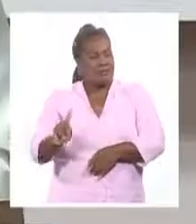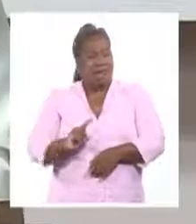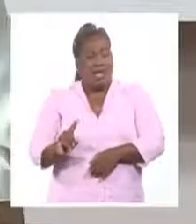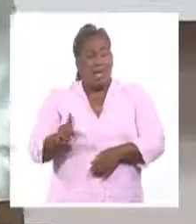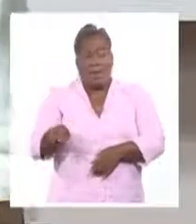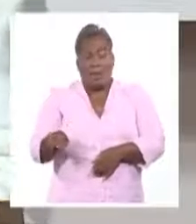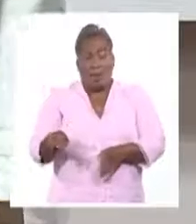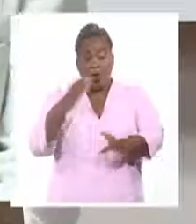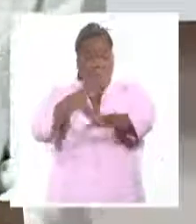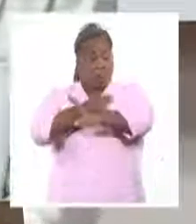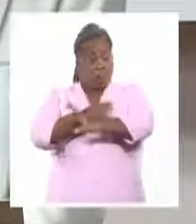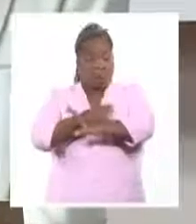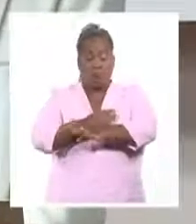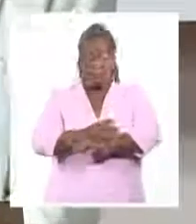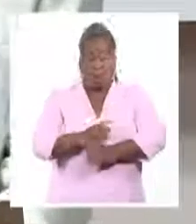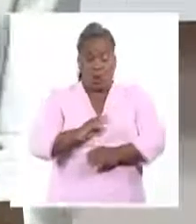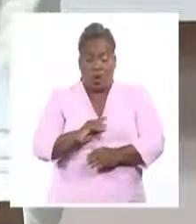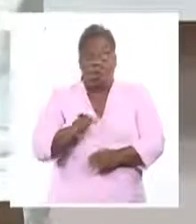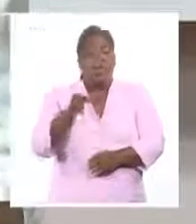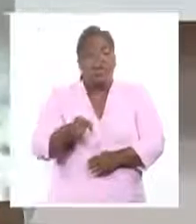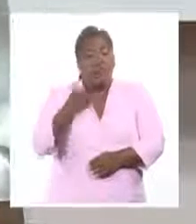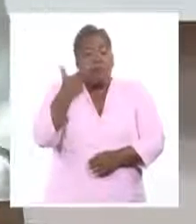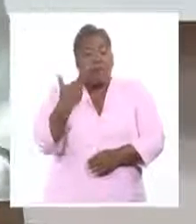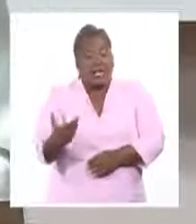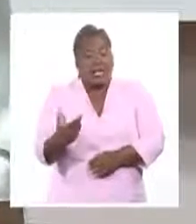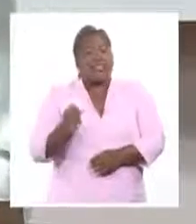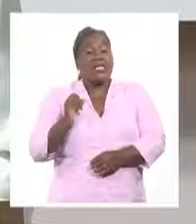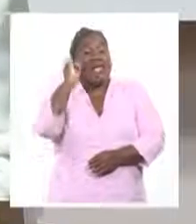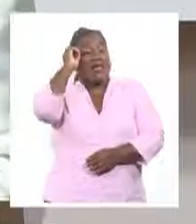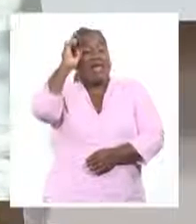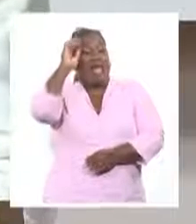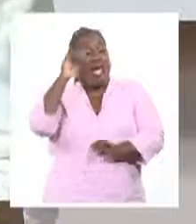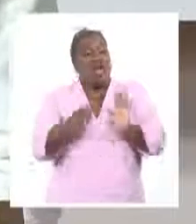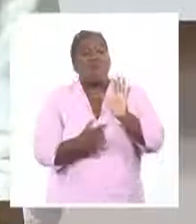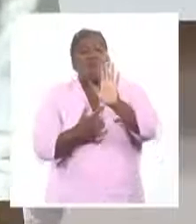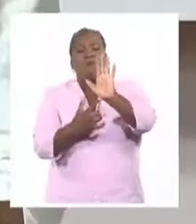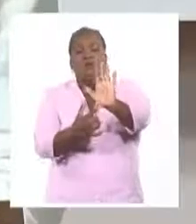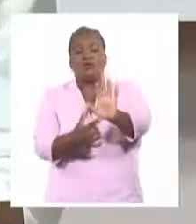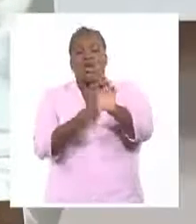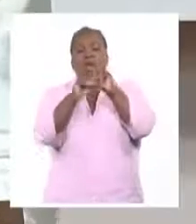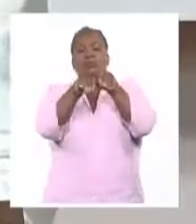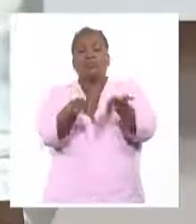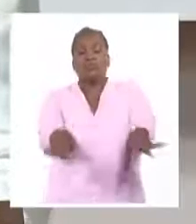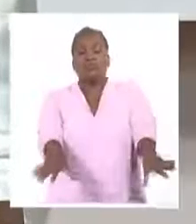basta. Es preciso crear, mostrar, viralizar, como se dice ahora,